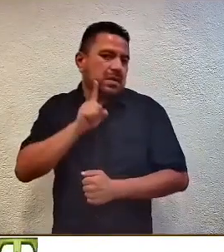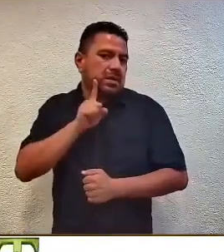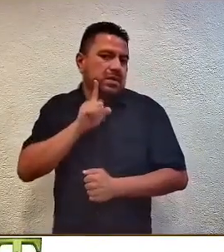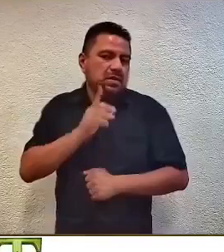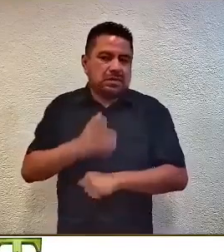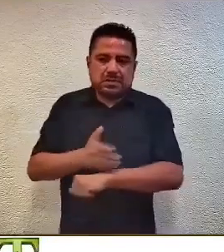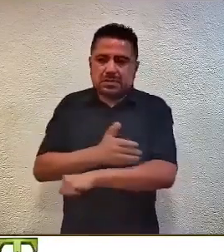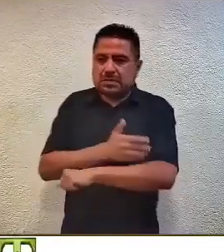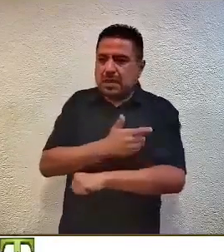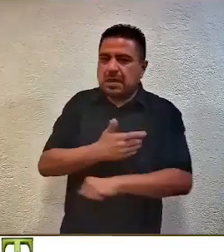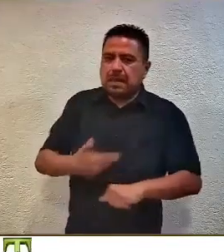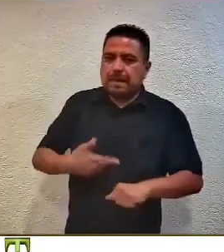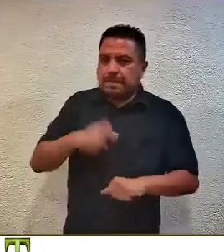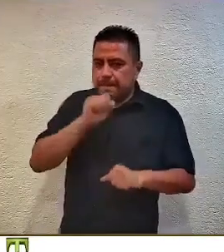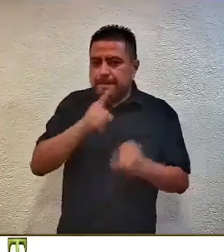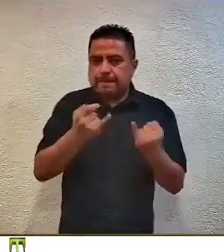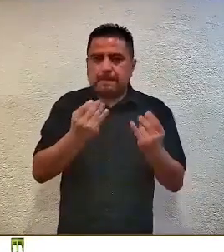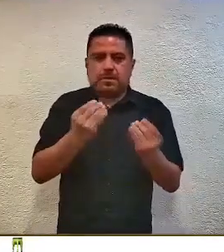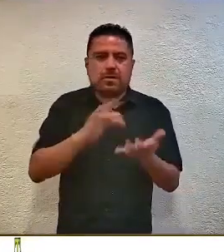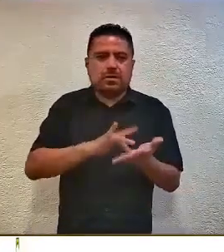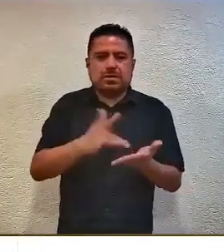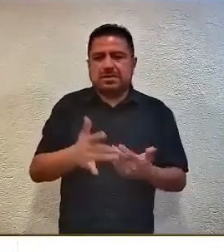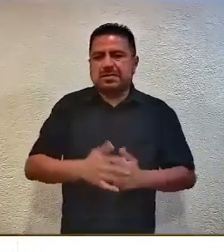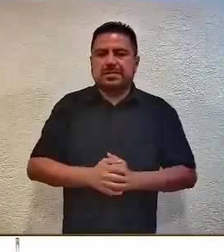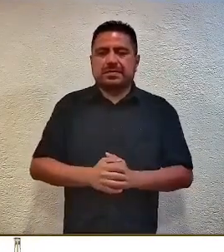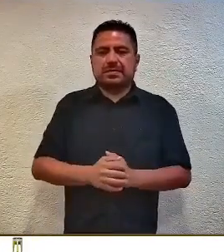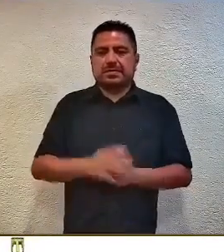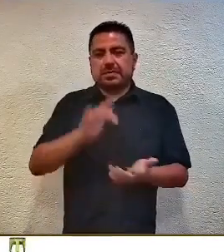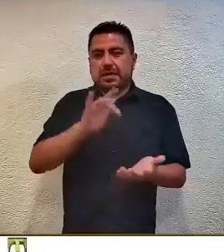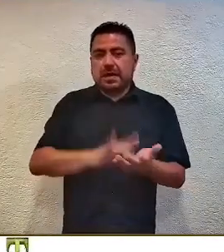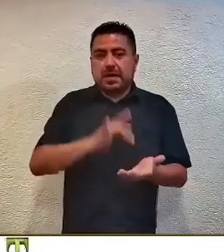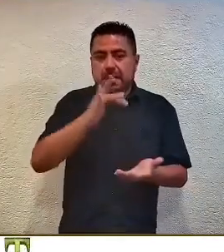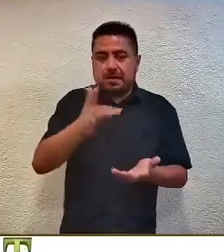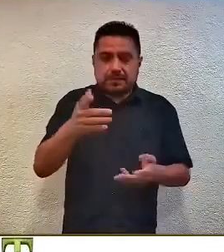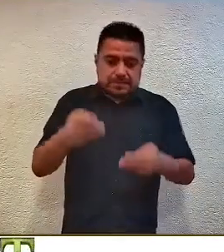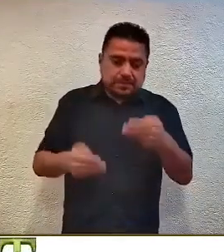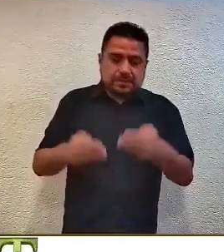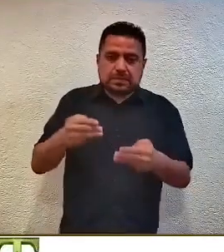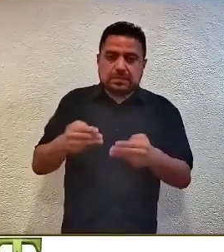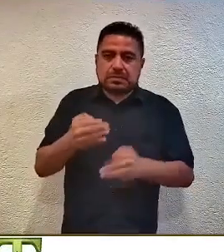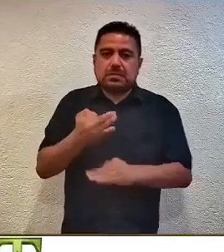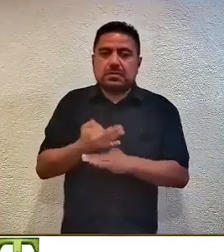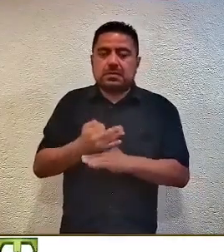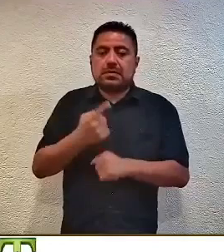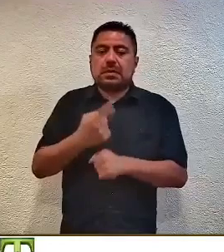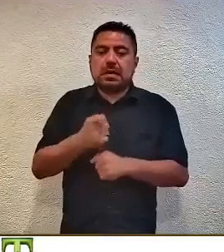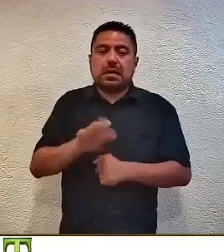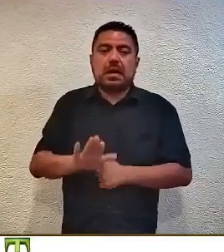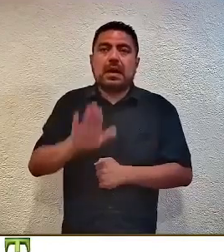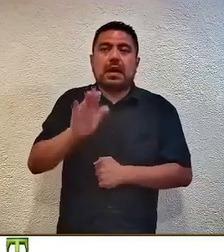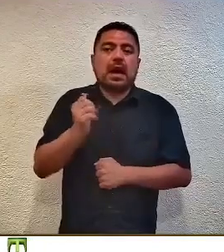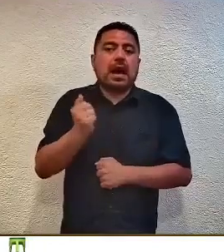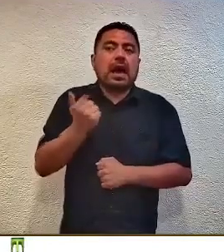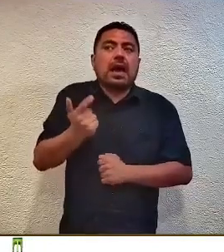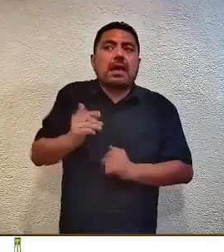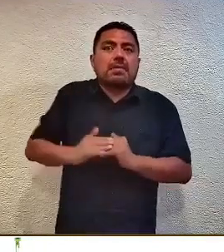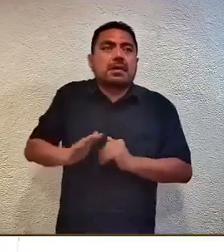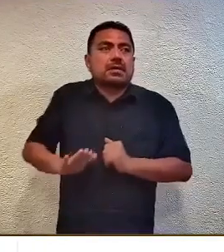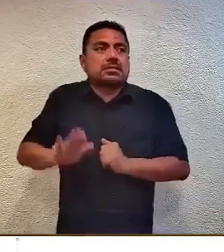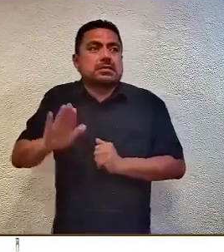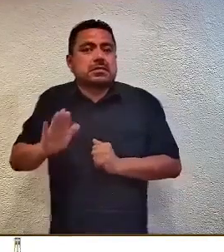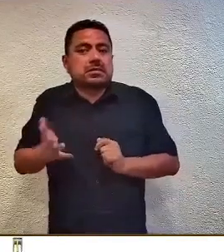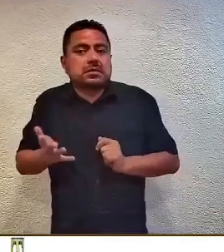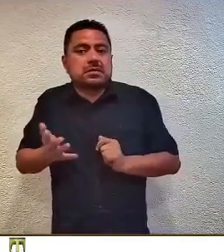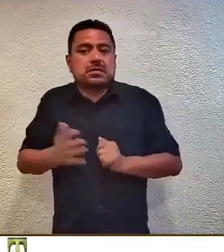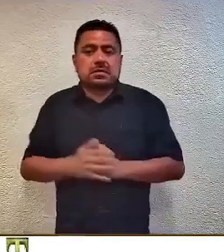compañera presidente. Muchas gracias. Gracias, magistrado. En esta primera ronda, ¿alguien más desea hacer uso de la voz?